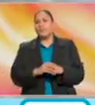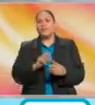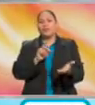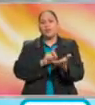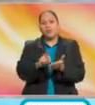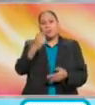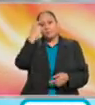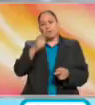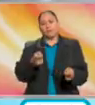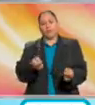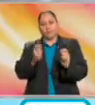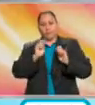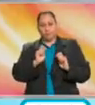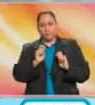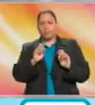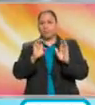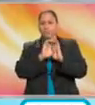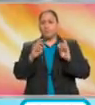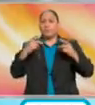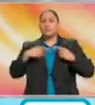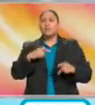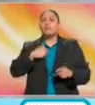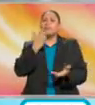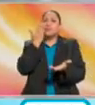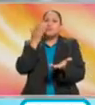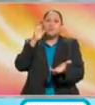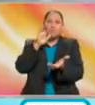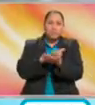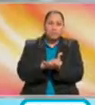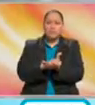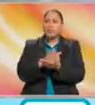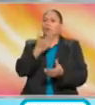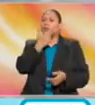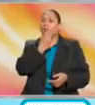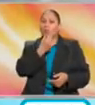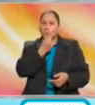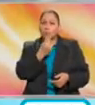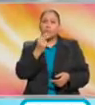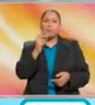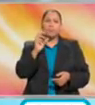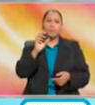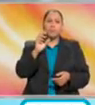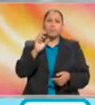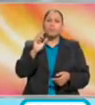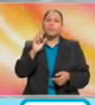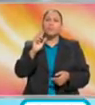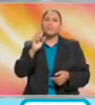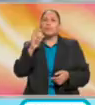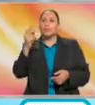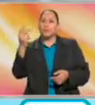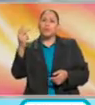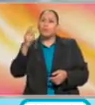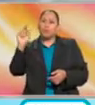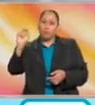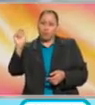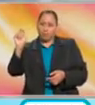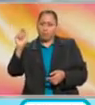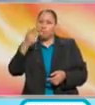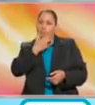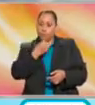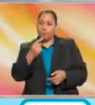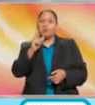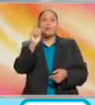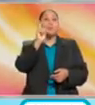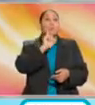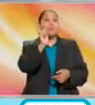ejercerlos, una persona que quiere contraer matrimonio, un hombre con su novio, una mujer con su novia, ¿qué debe hacer? ¿A dónde debe de acudir?